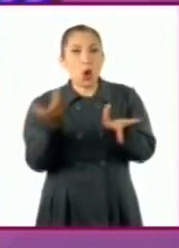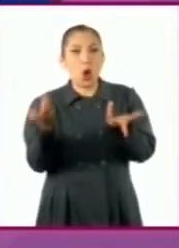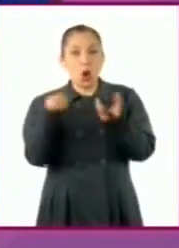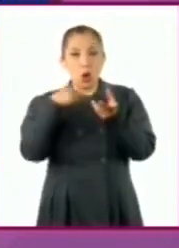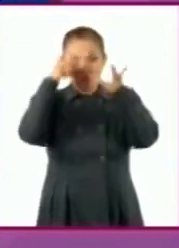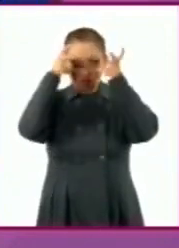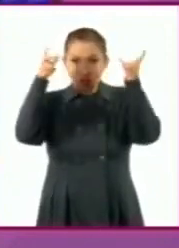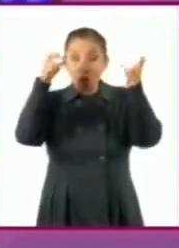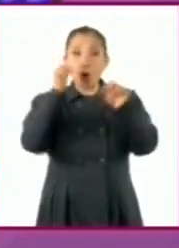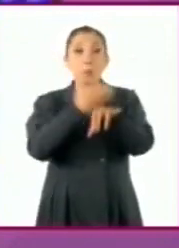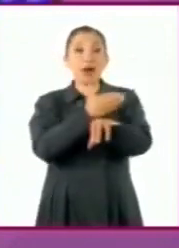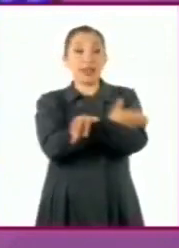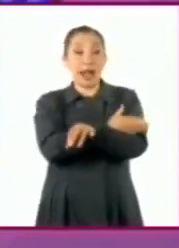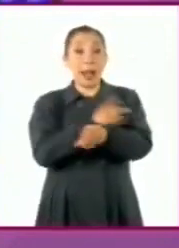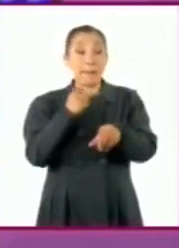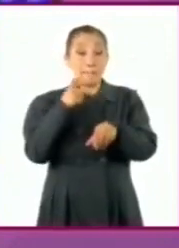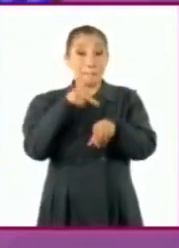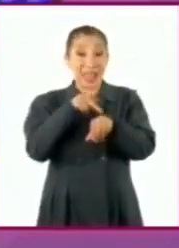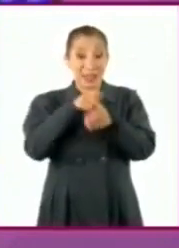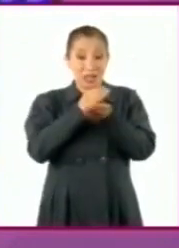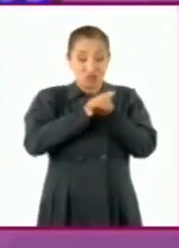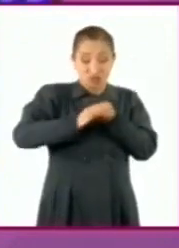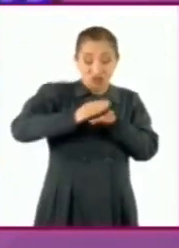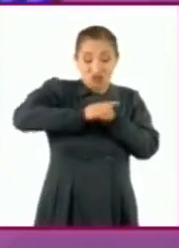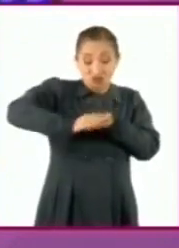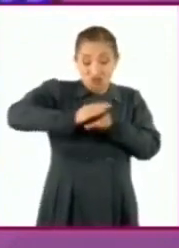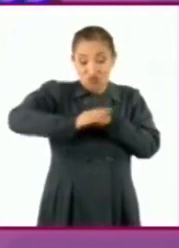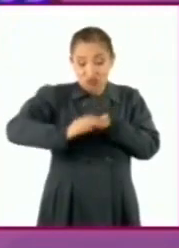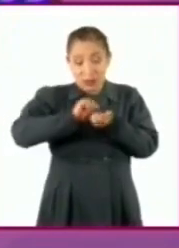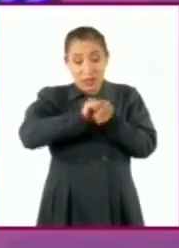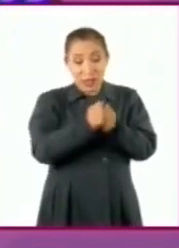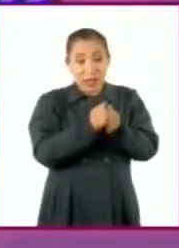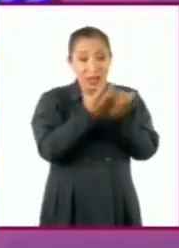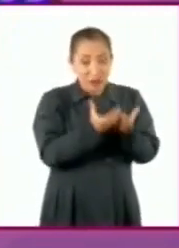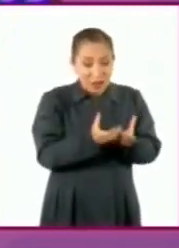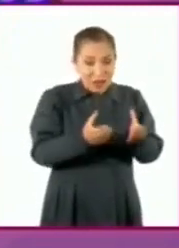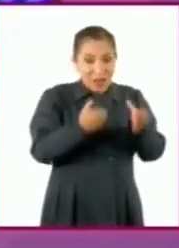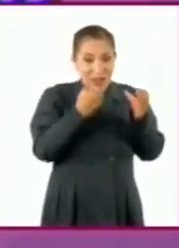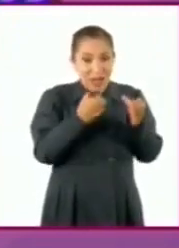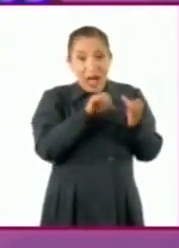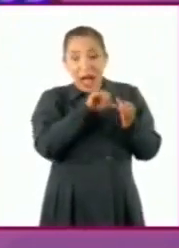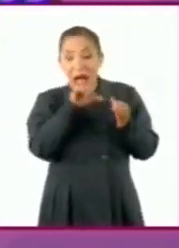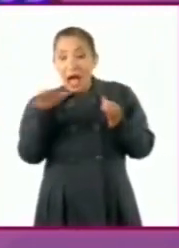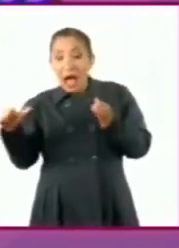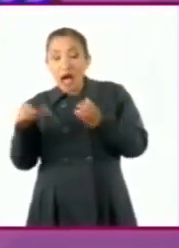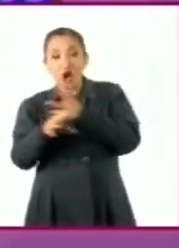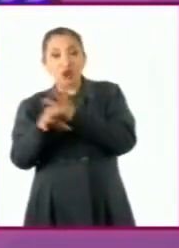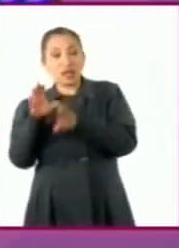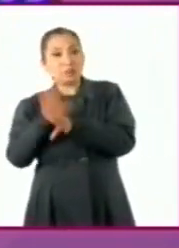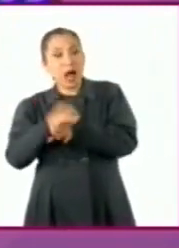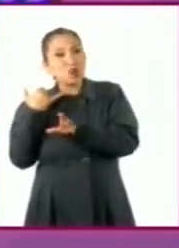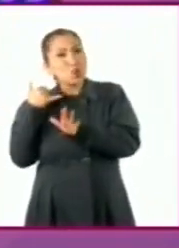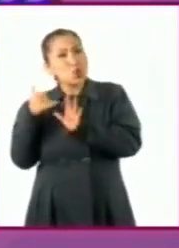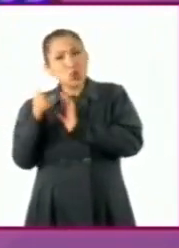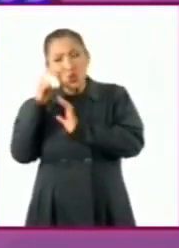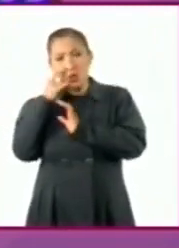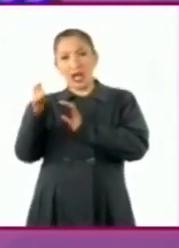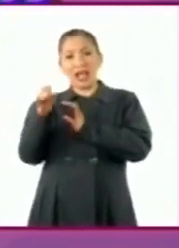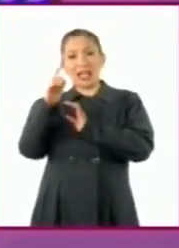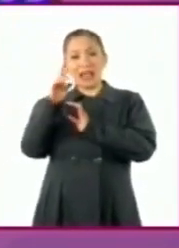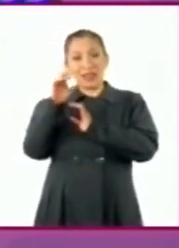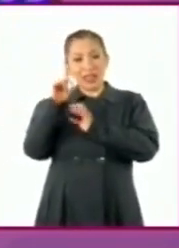madera. Las piedras talladas por la mano del hombre iban desde cantos rodados hasta artefactos más elaborados como